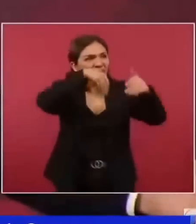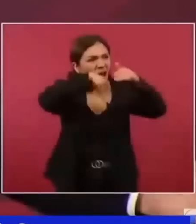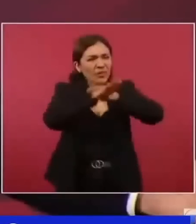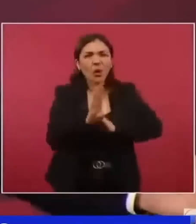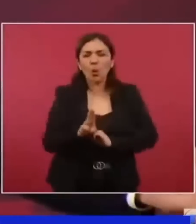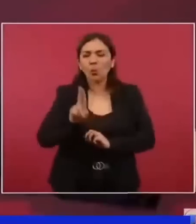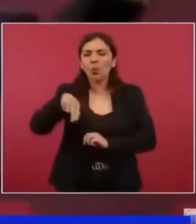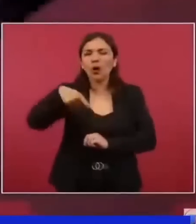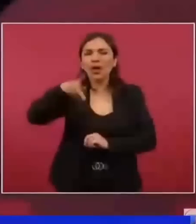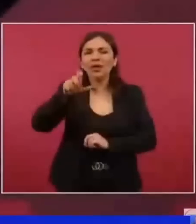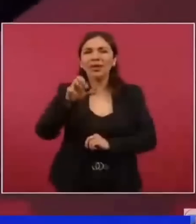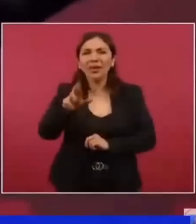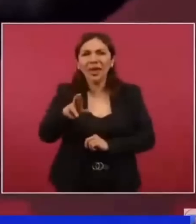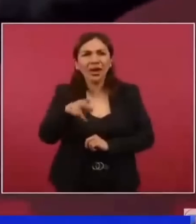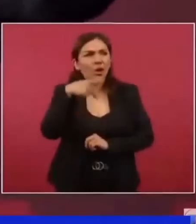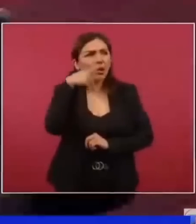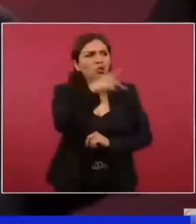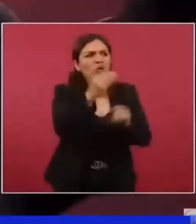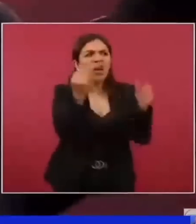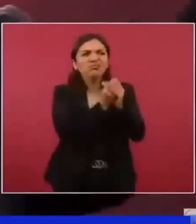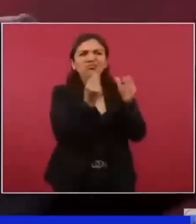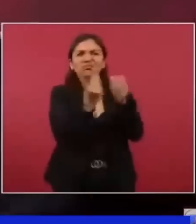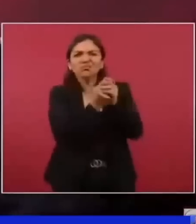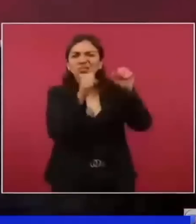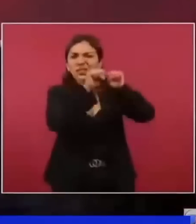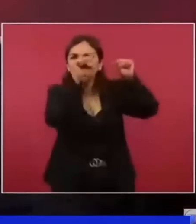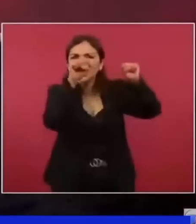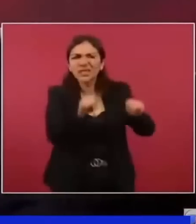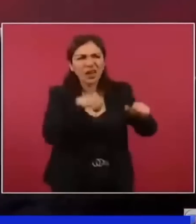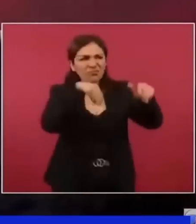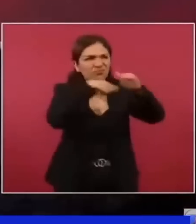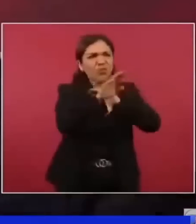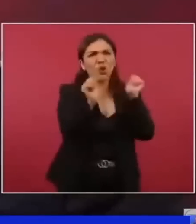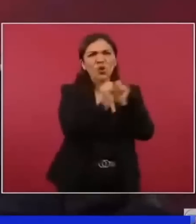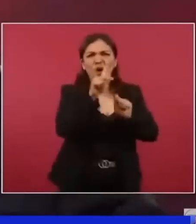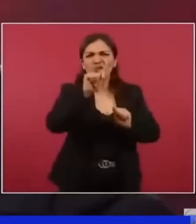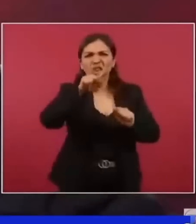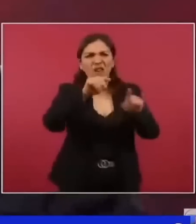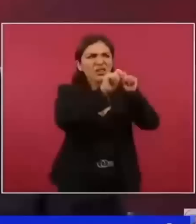ese, con sistemas, ¿no? Pantallas.